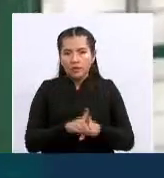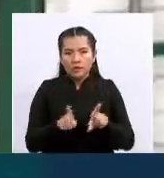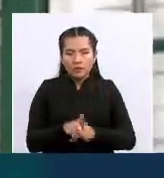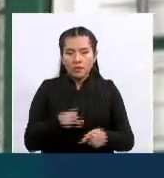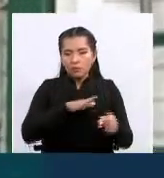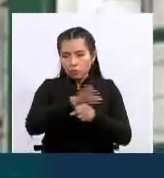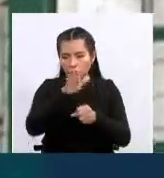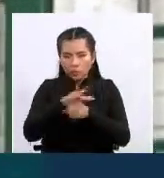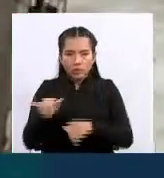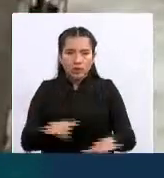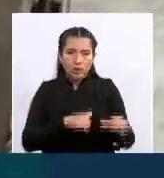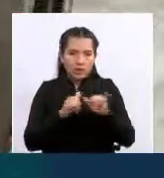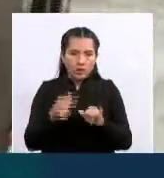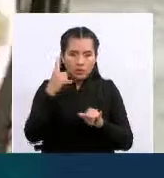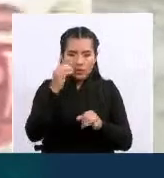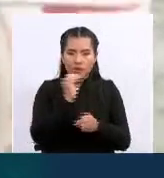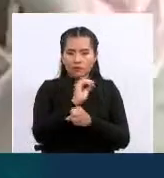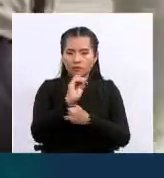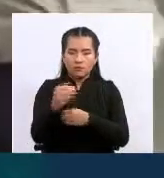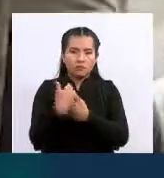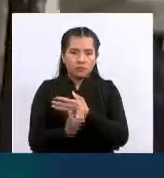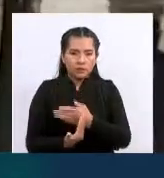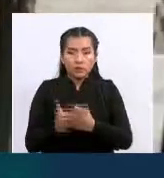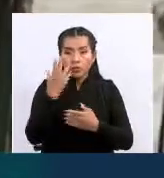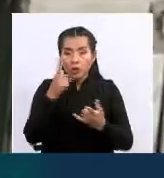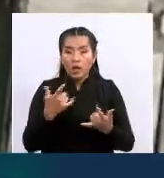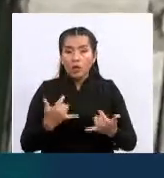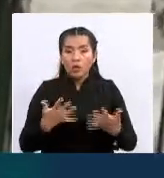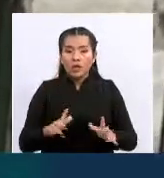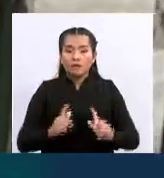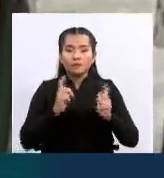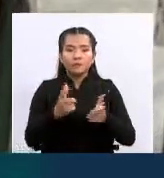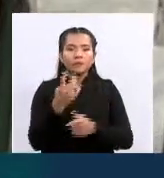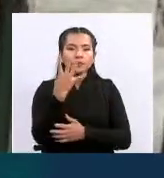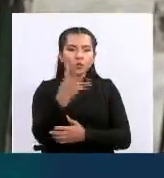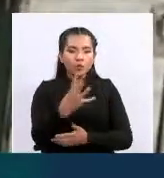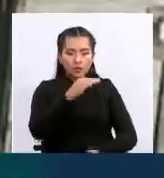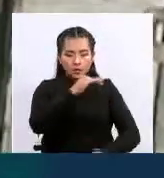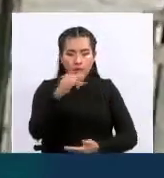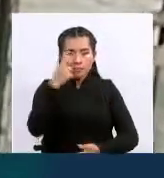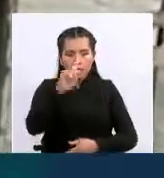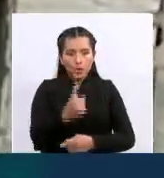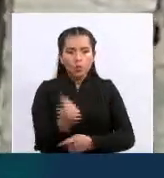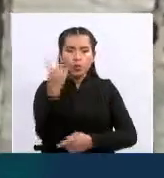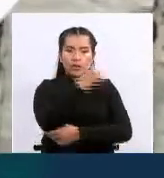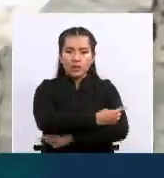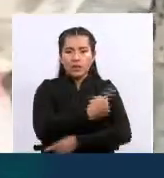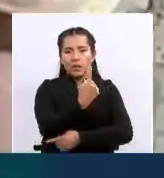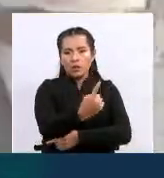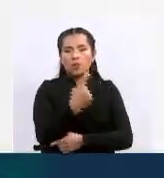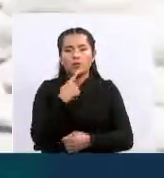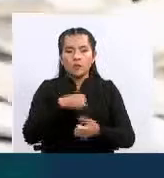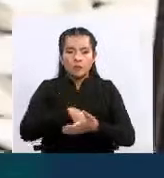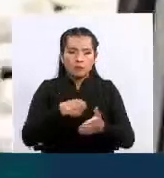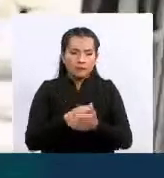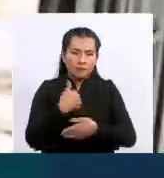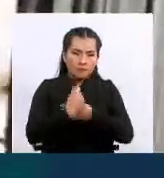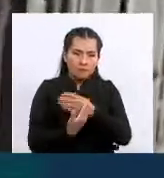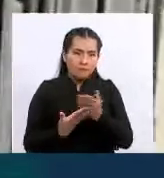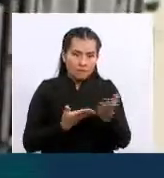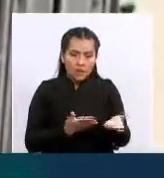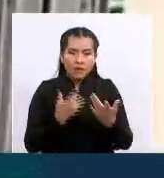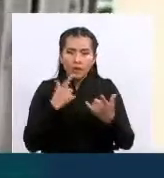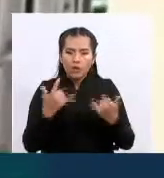garantizando abastecimiento del alimento, pues se entrega aproximadamente 4 quintales por panadero al día, registrados en el sistema, llegando a poco